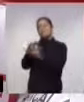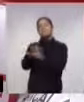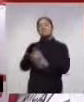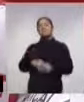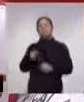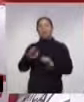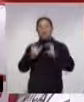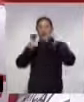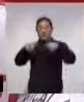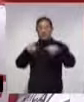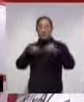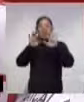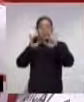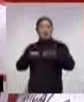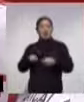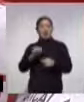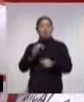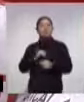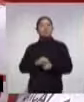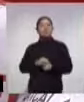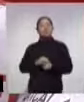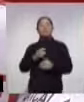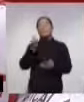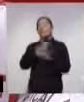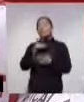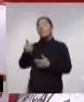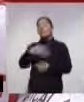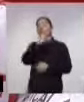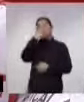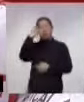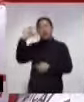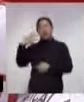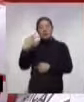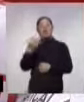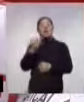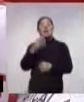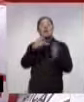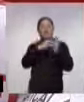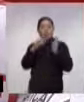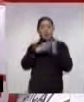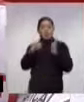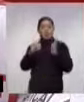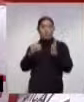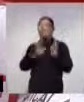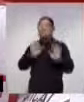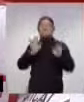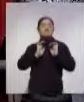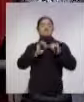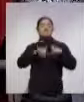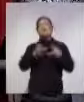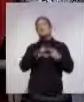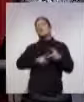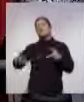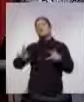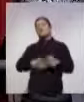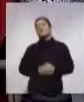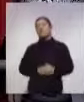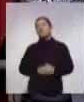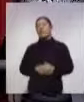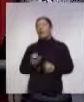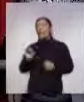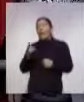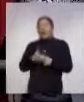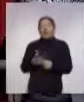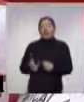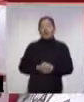su inscripción. Lo único que necesitamos es la copia de su INE para poder realizar la inscripción y, bueno, iniciar los cursos. Muy bien. ¿Algo más? Invitarlos